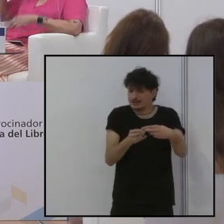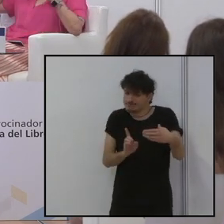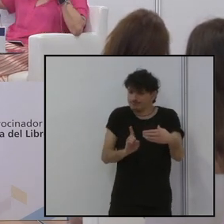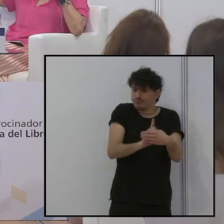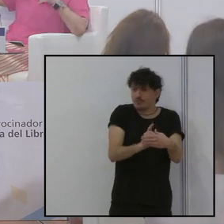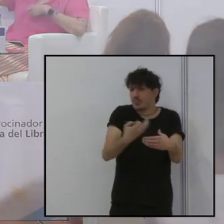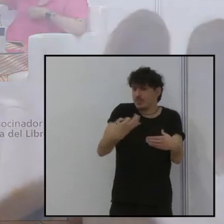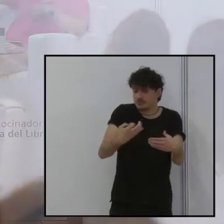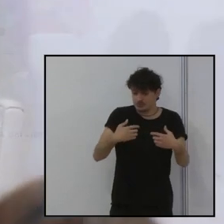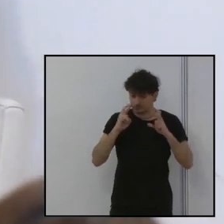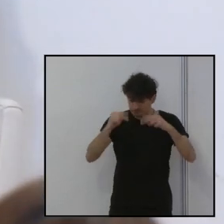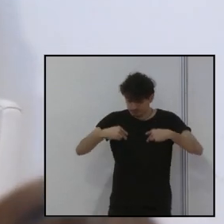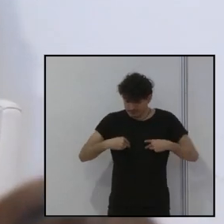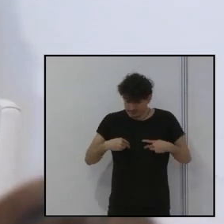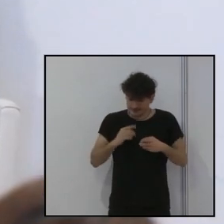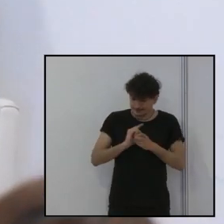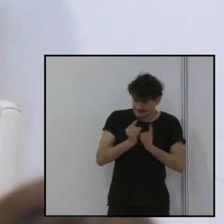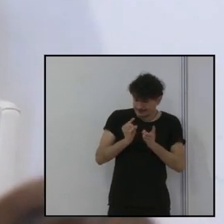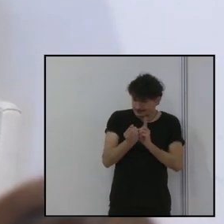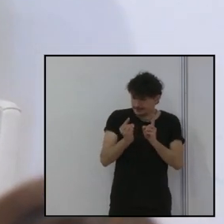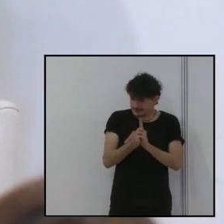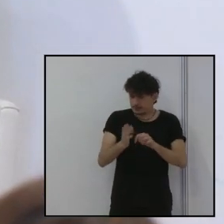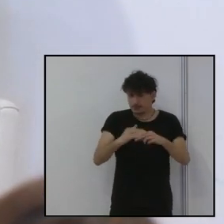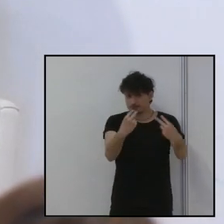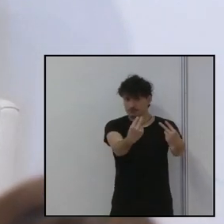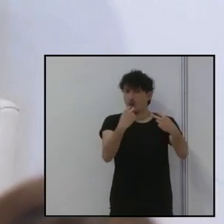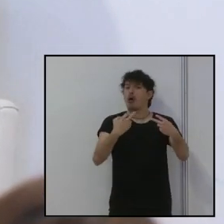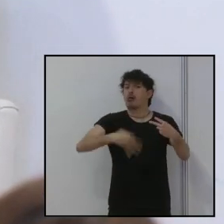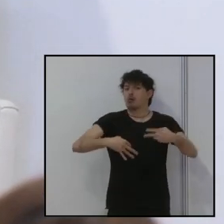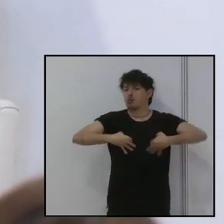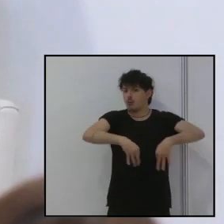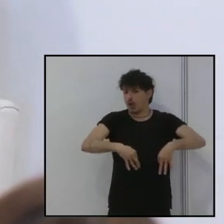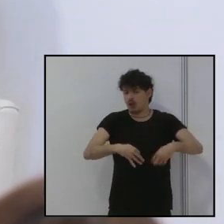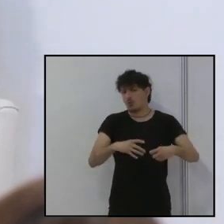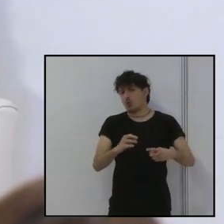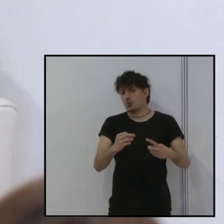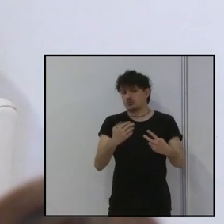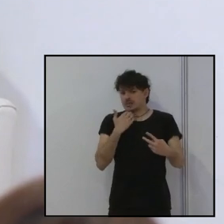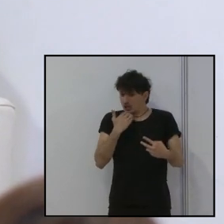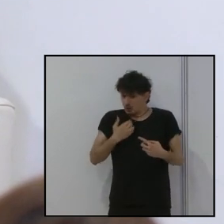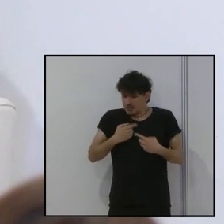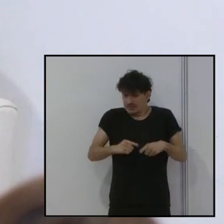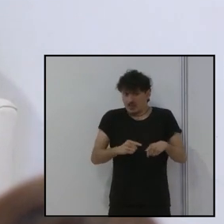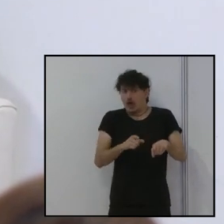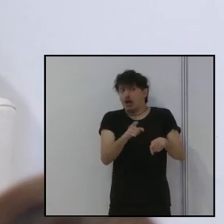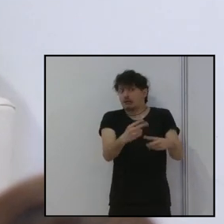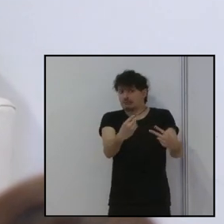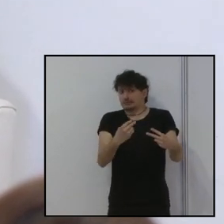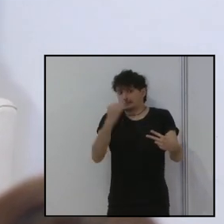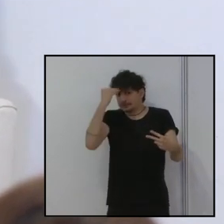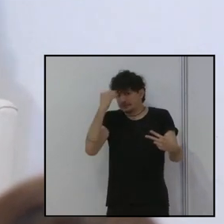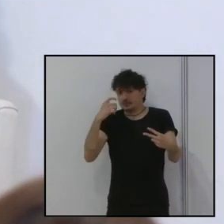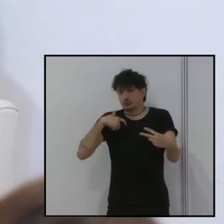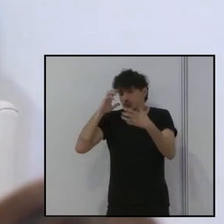cosa que tú consideres que va a hacer que los demás piensen que estás loco. O sea, a mí me cuesta mucho, yo no he leído apenas sobre la locura, ni estudios,